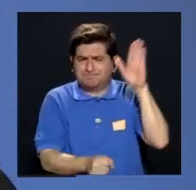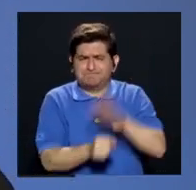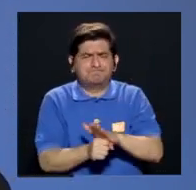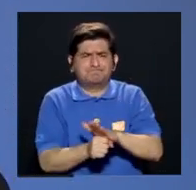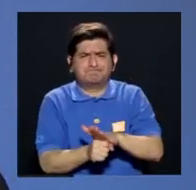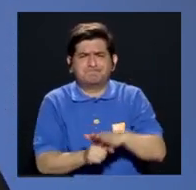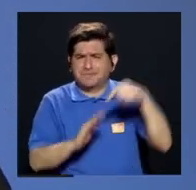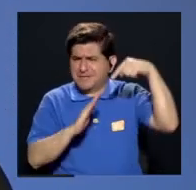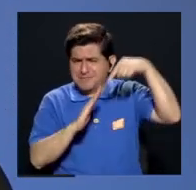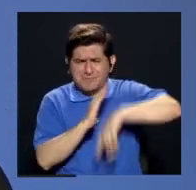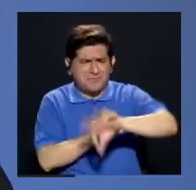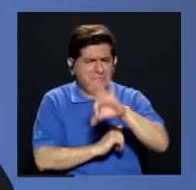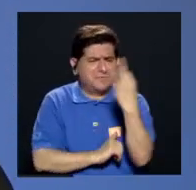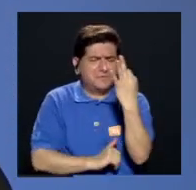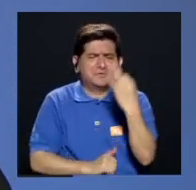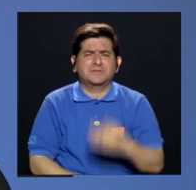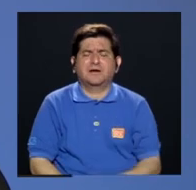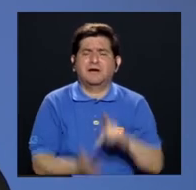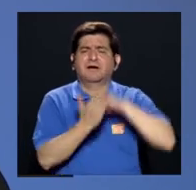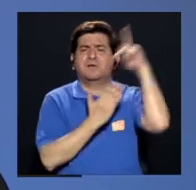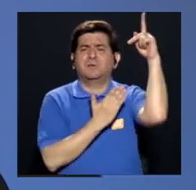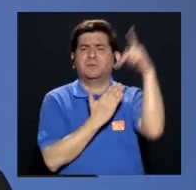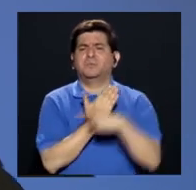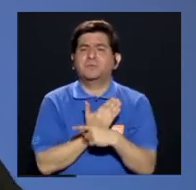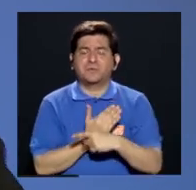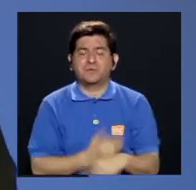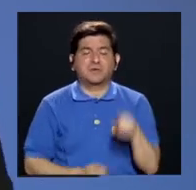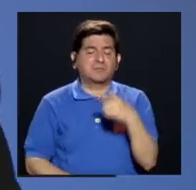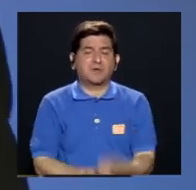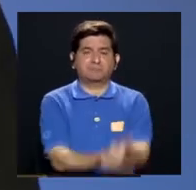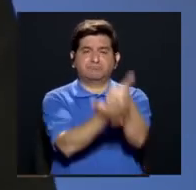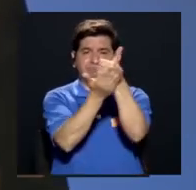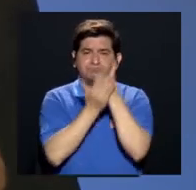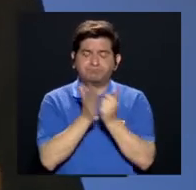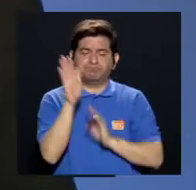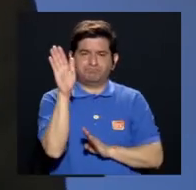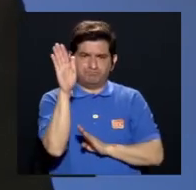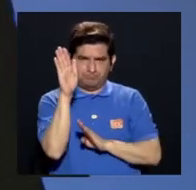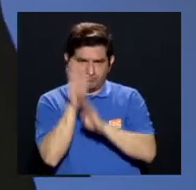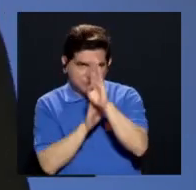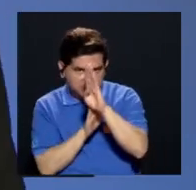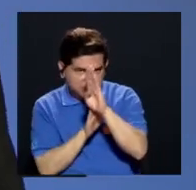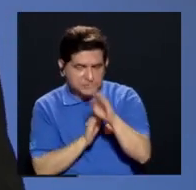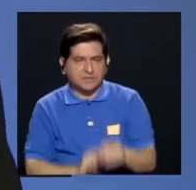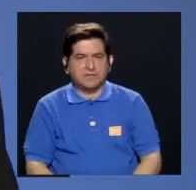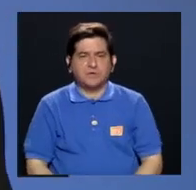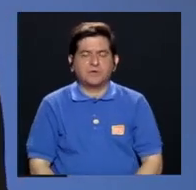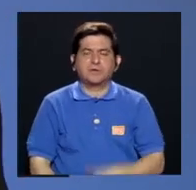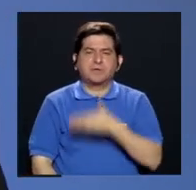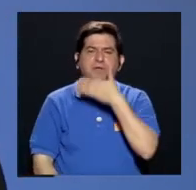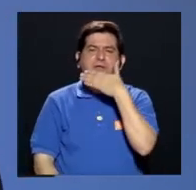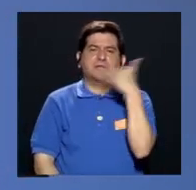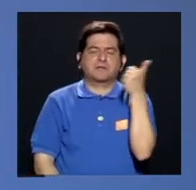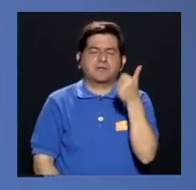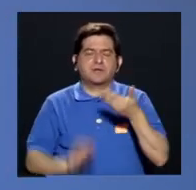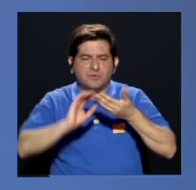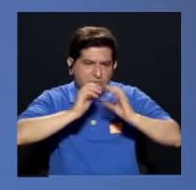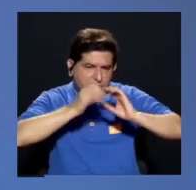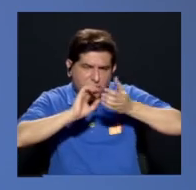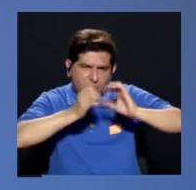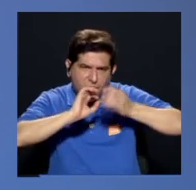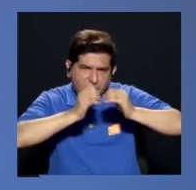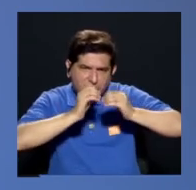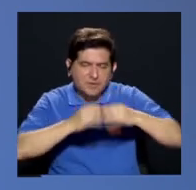comprometidos con programas que sirvan al desarrollo de los mejores